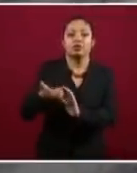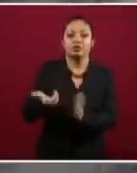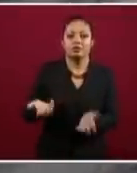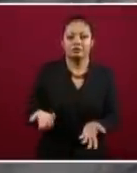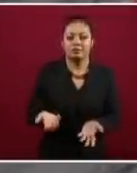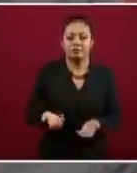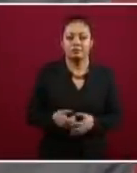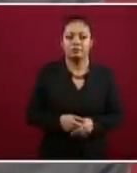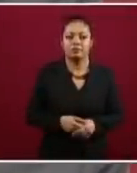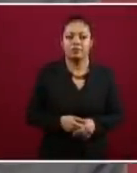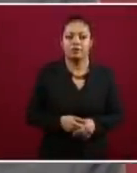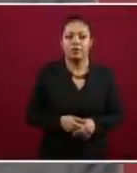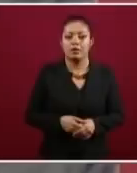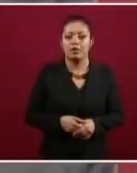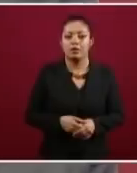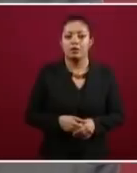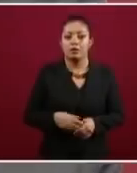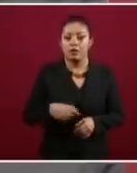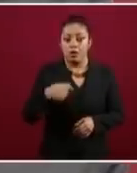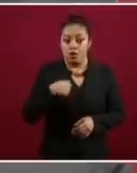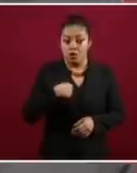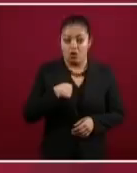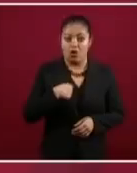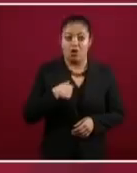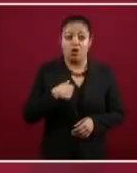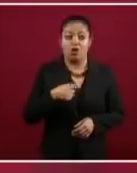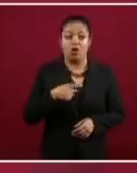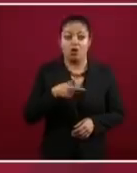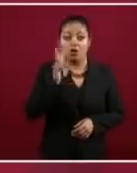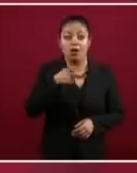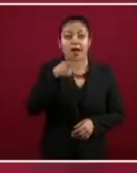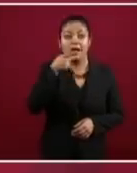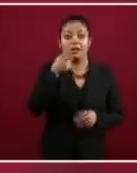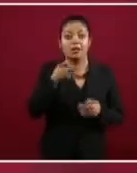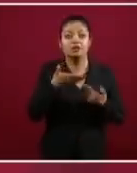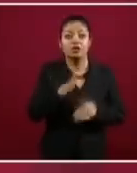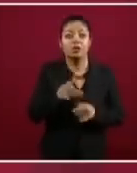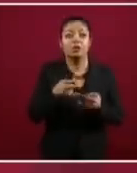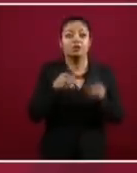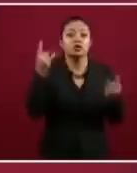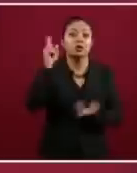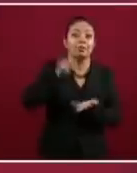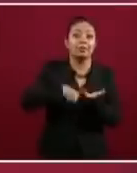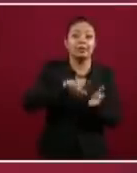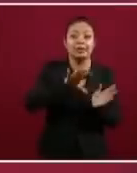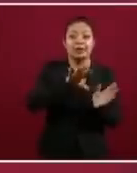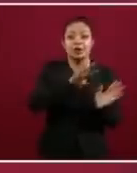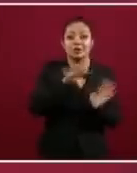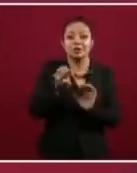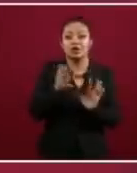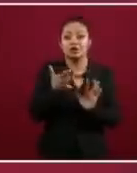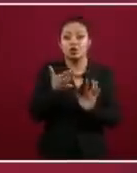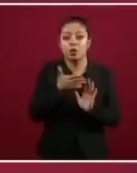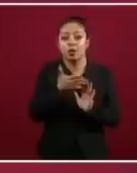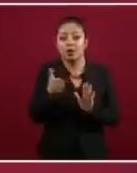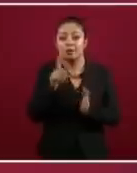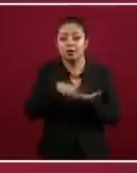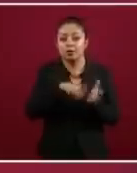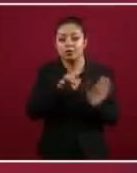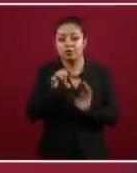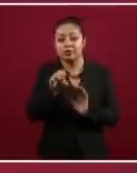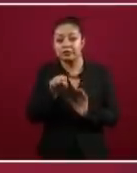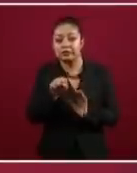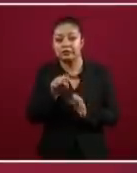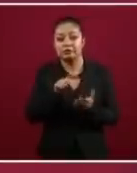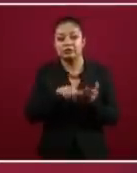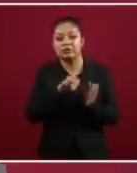No estoy hablando de los años 50, de los años 60, de los 70, de